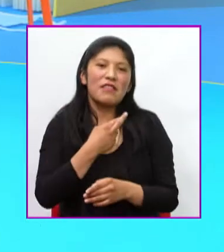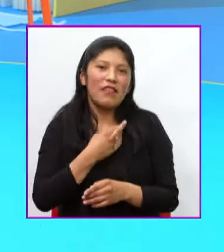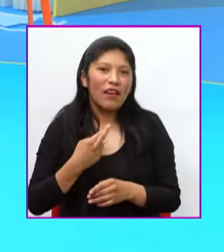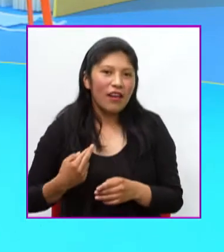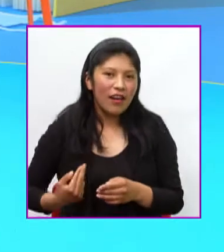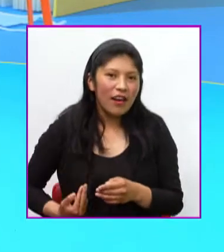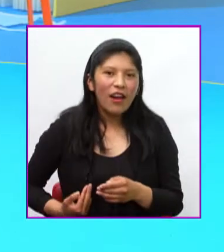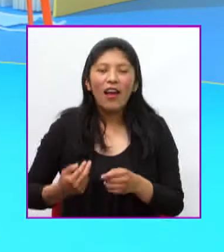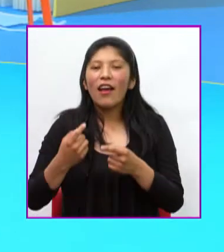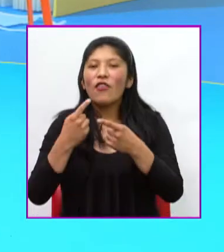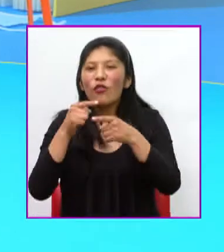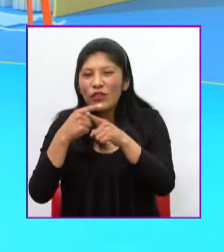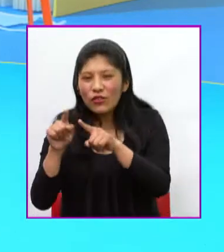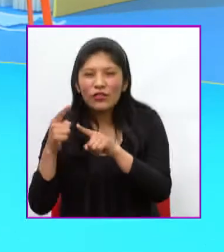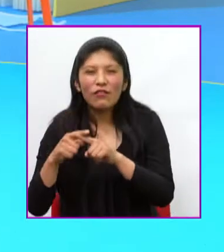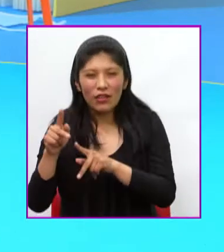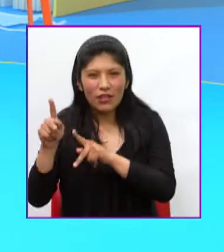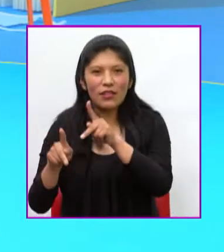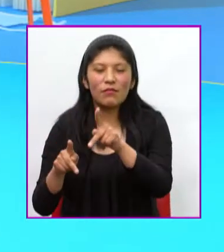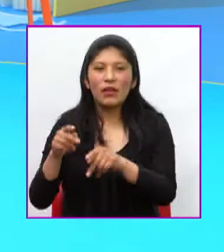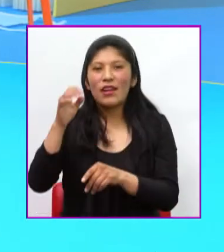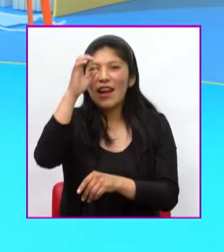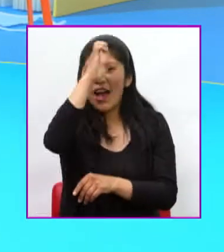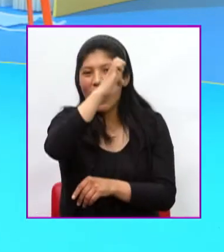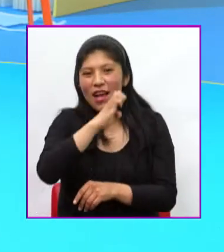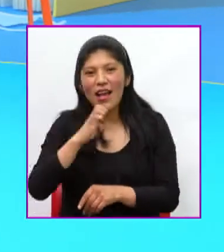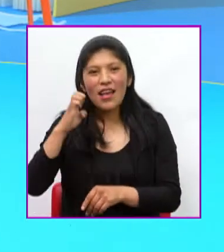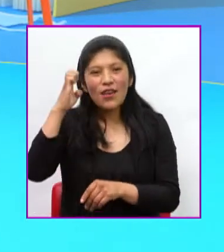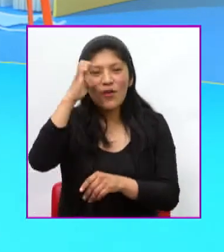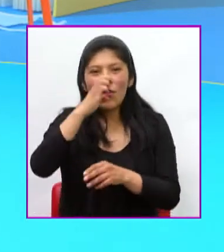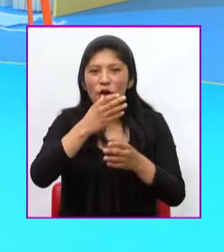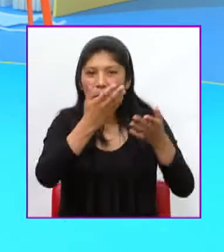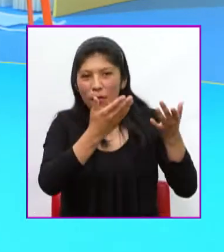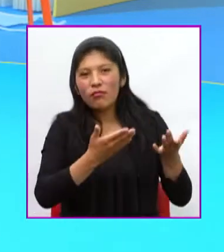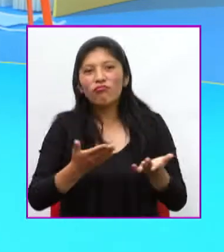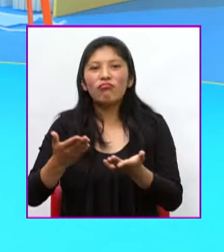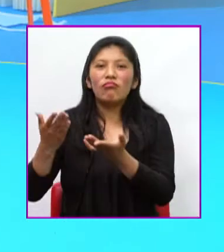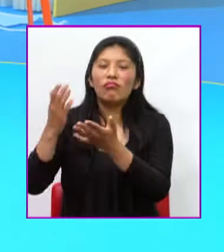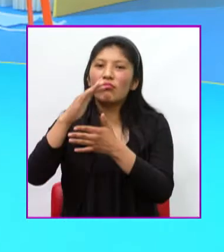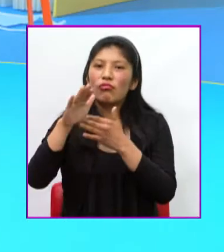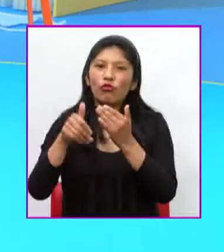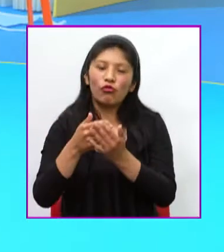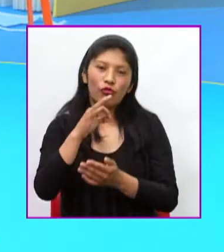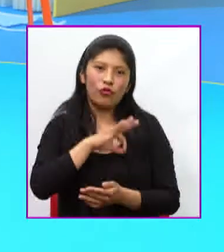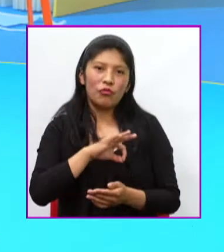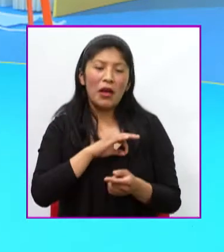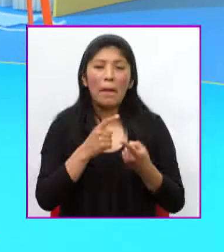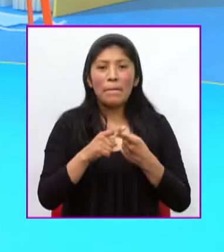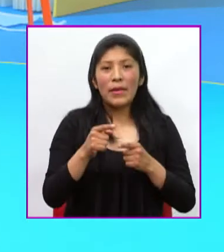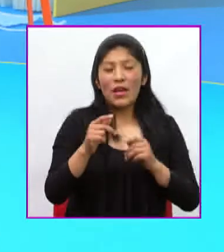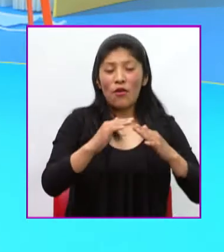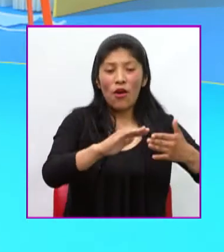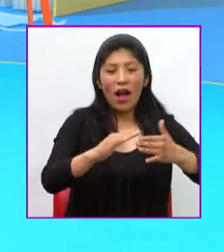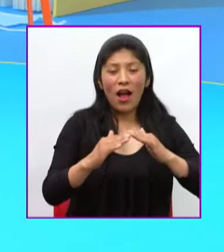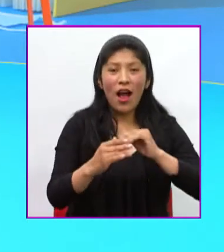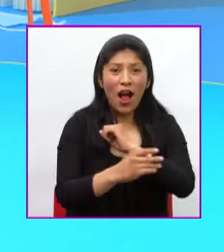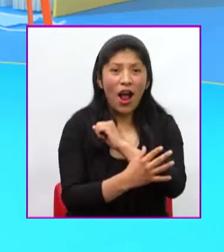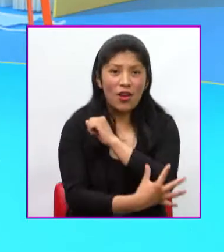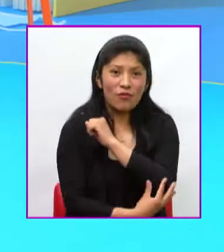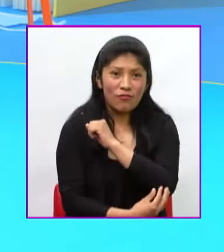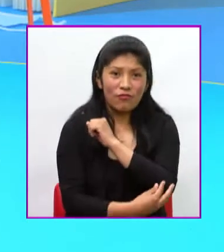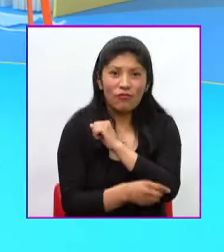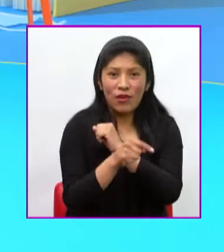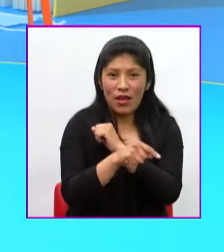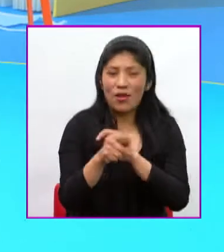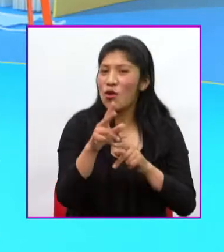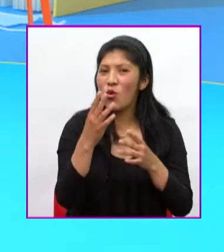se iban directamente a Europa. Así también se impusieron formas de